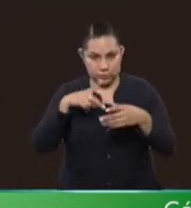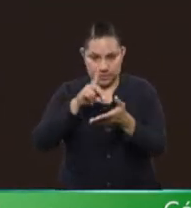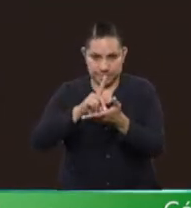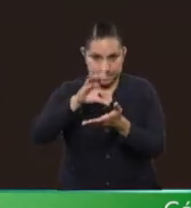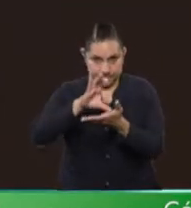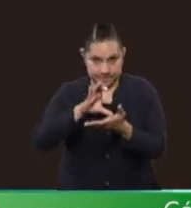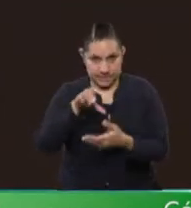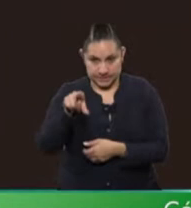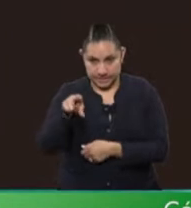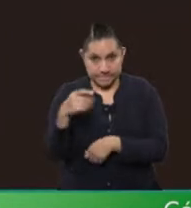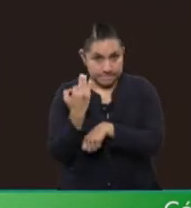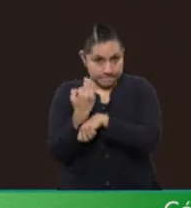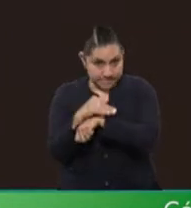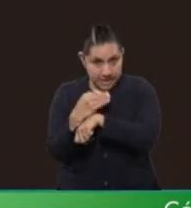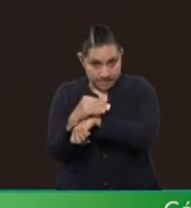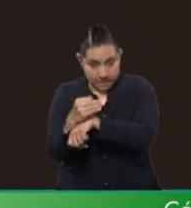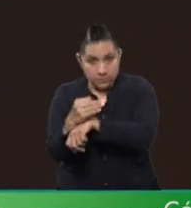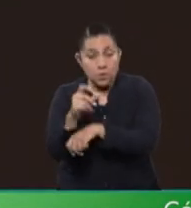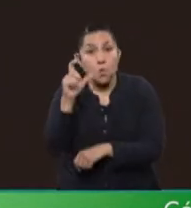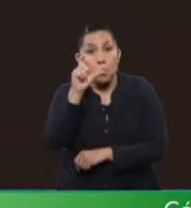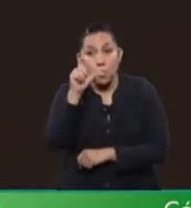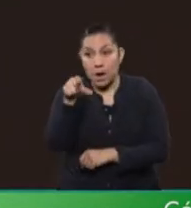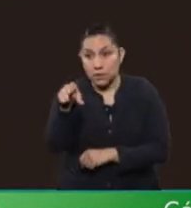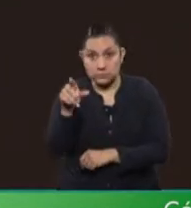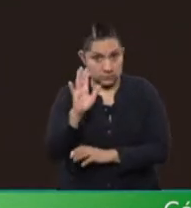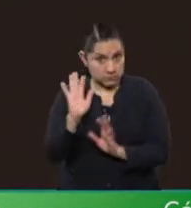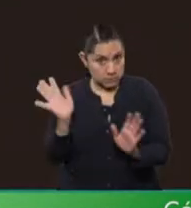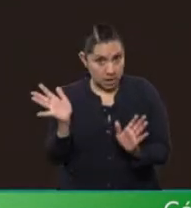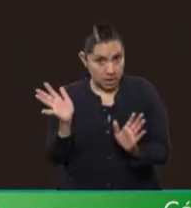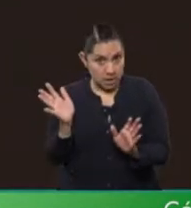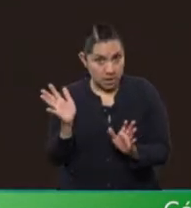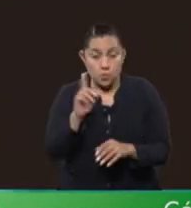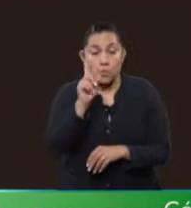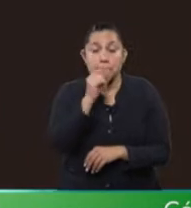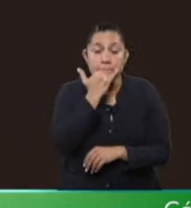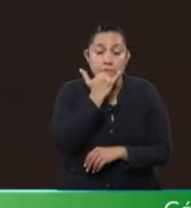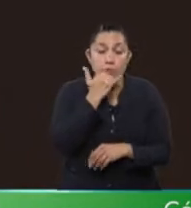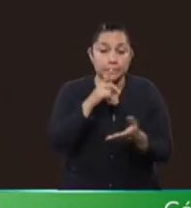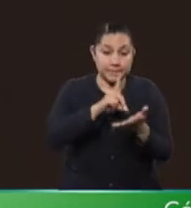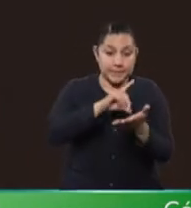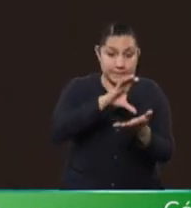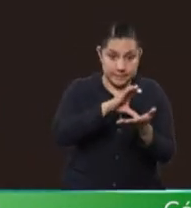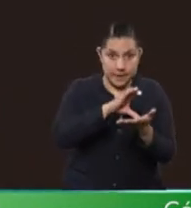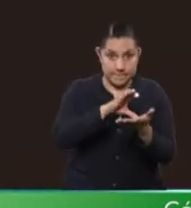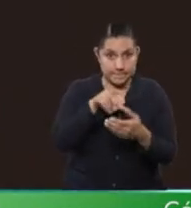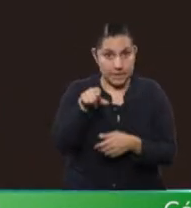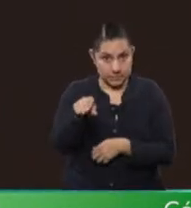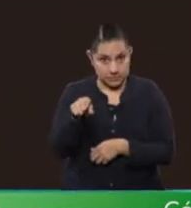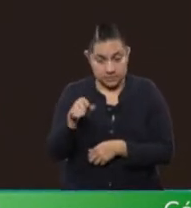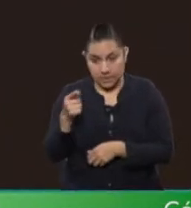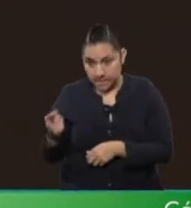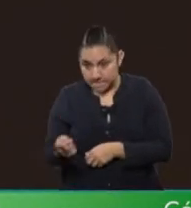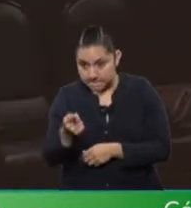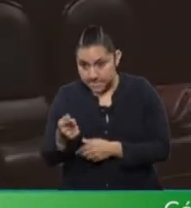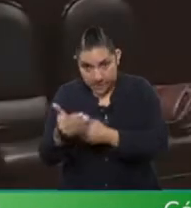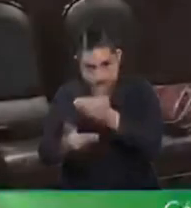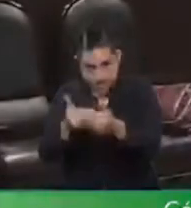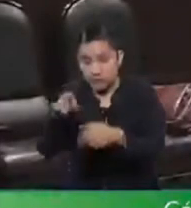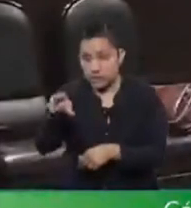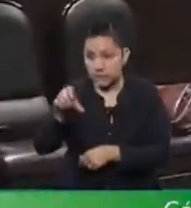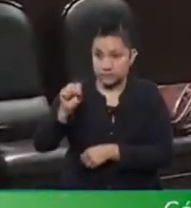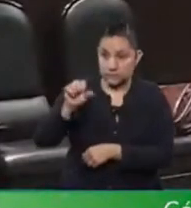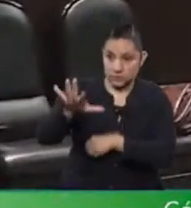al momento de alcanzar los 65 años de edad. Mis razones son las siguientes. Primero, la discapacidad